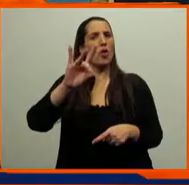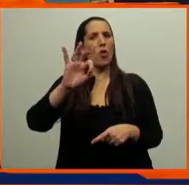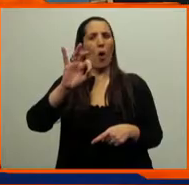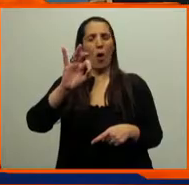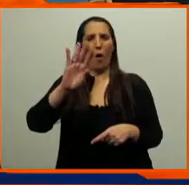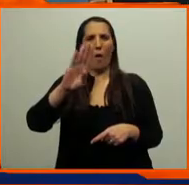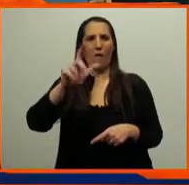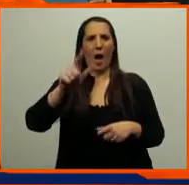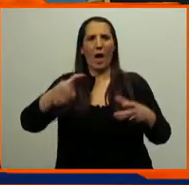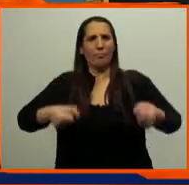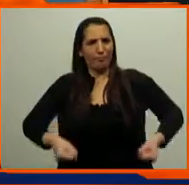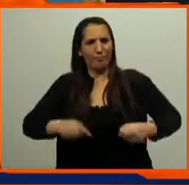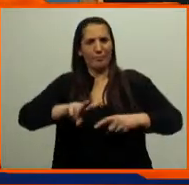salida.